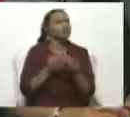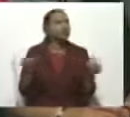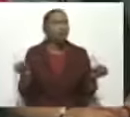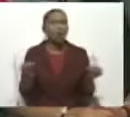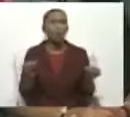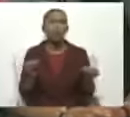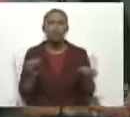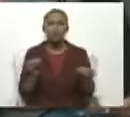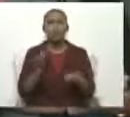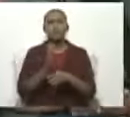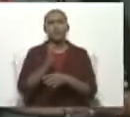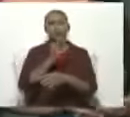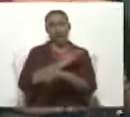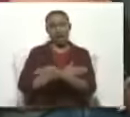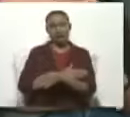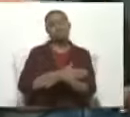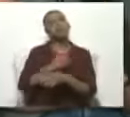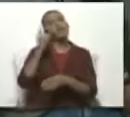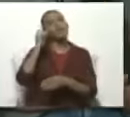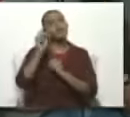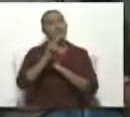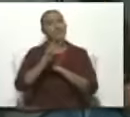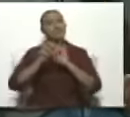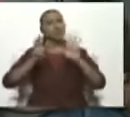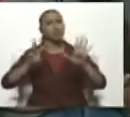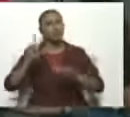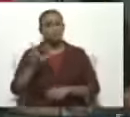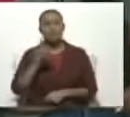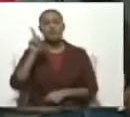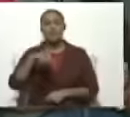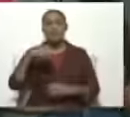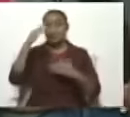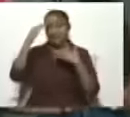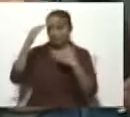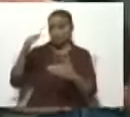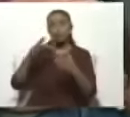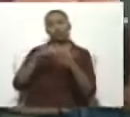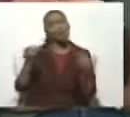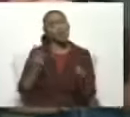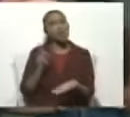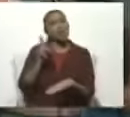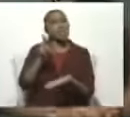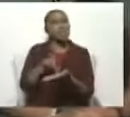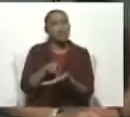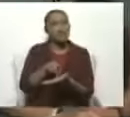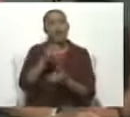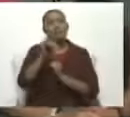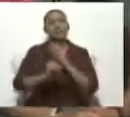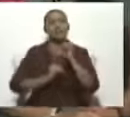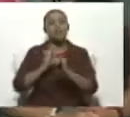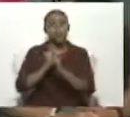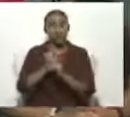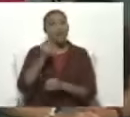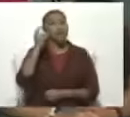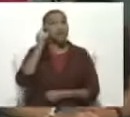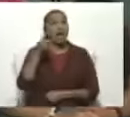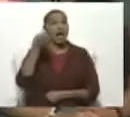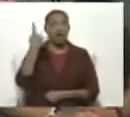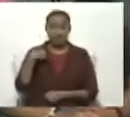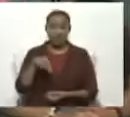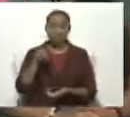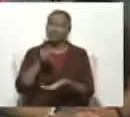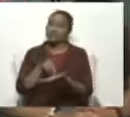el día 28 de julio. Además, saludó la presencia de los veedores internacionales que también participaron el día de ayer en este